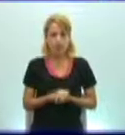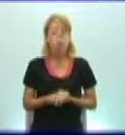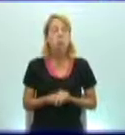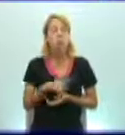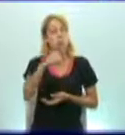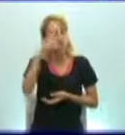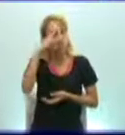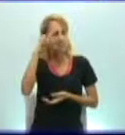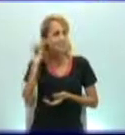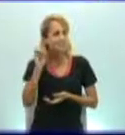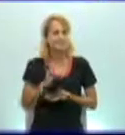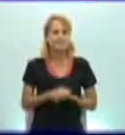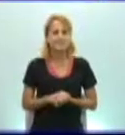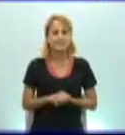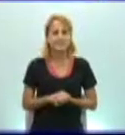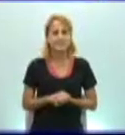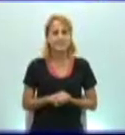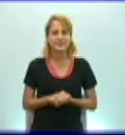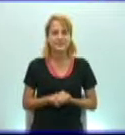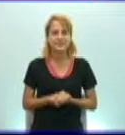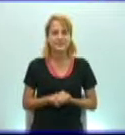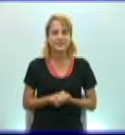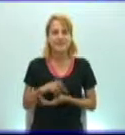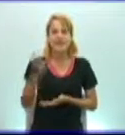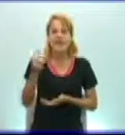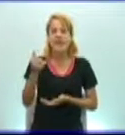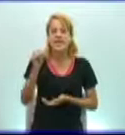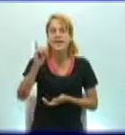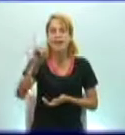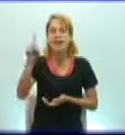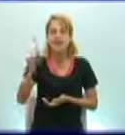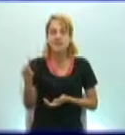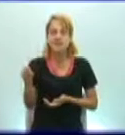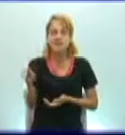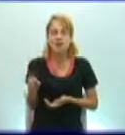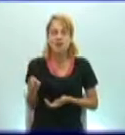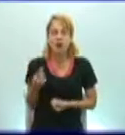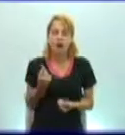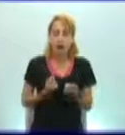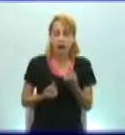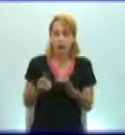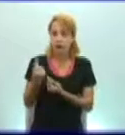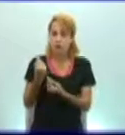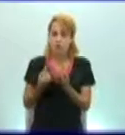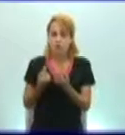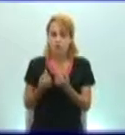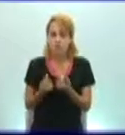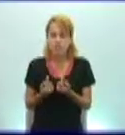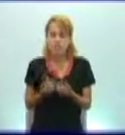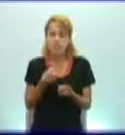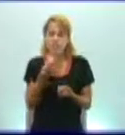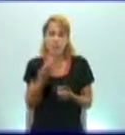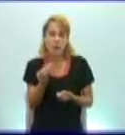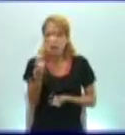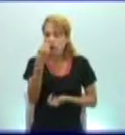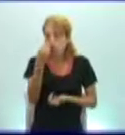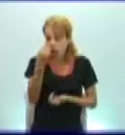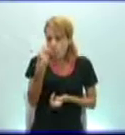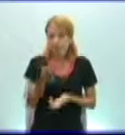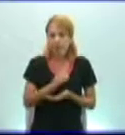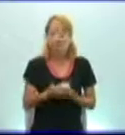sí, las raíces, muchas de ellas son comestibles porque poseen variadas